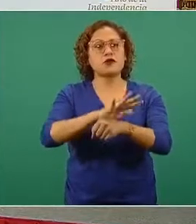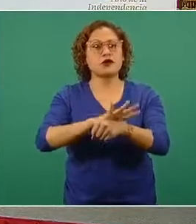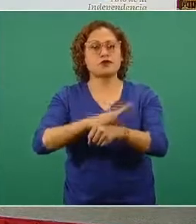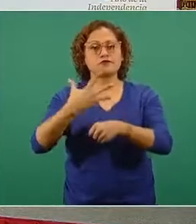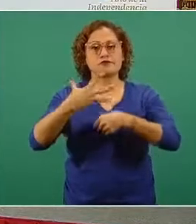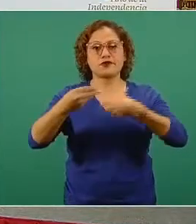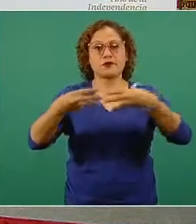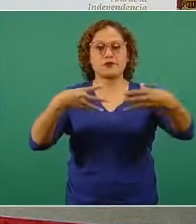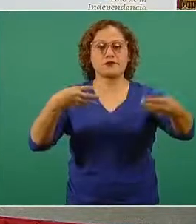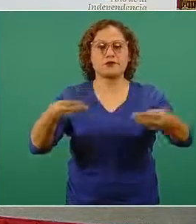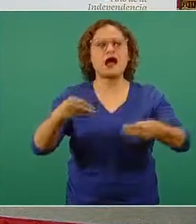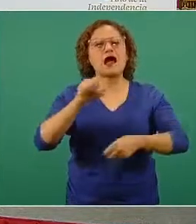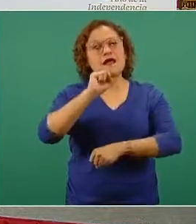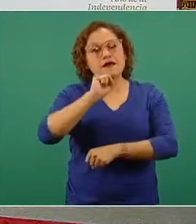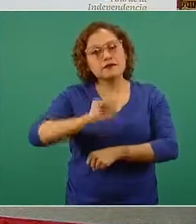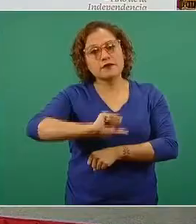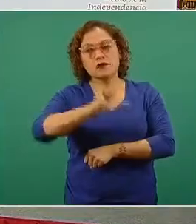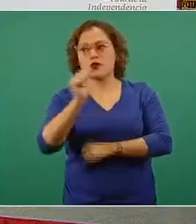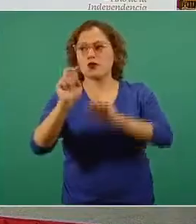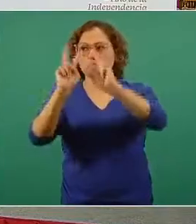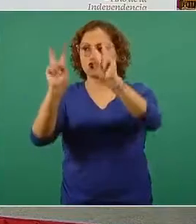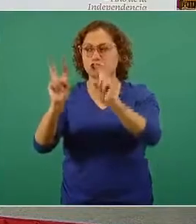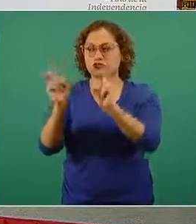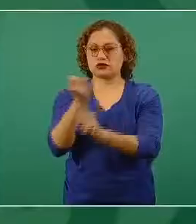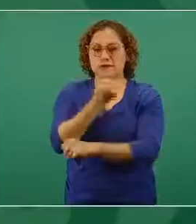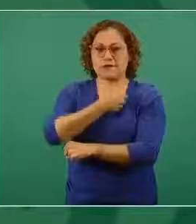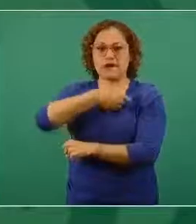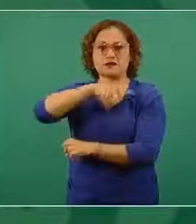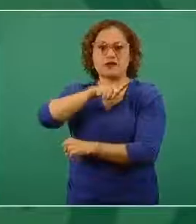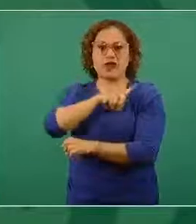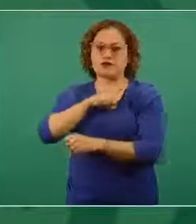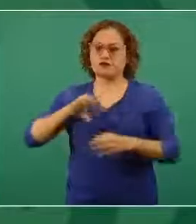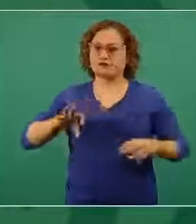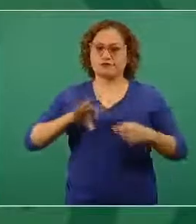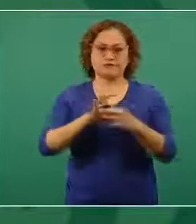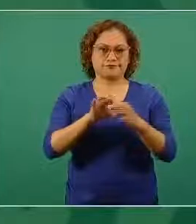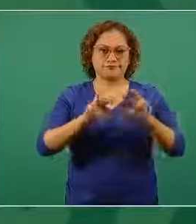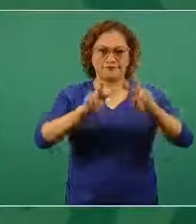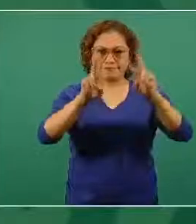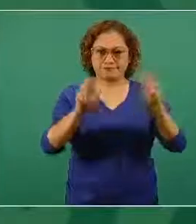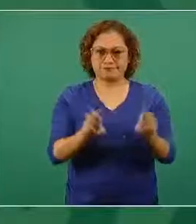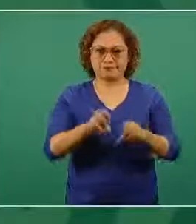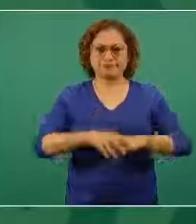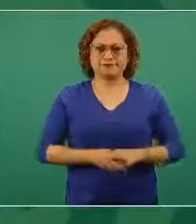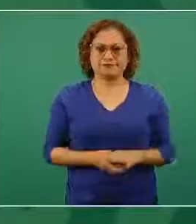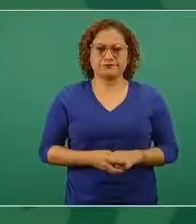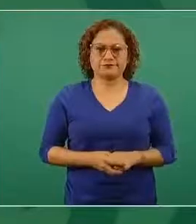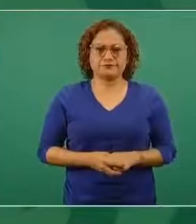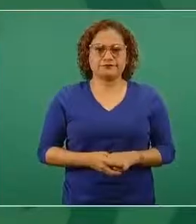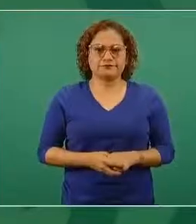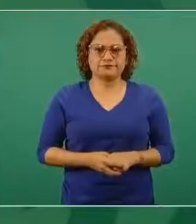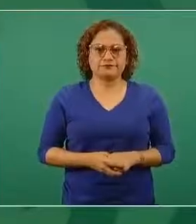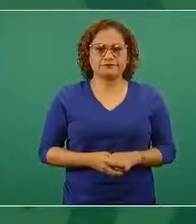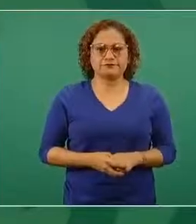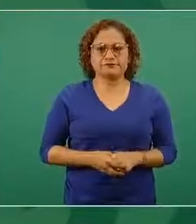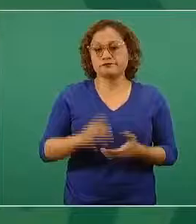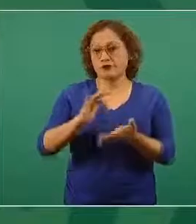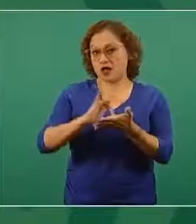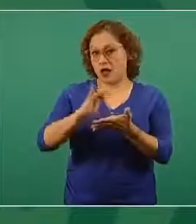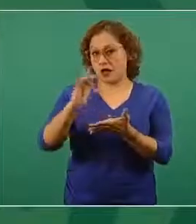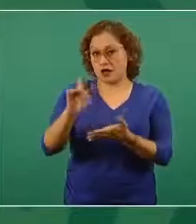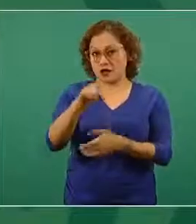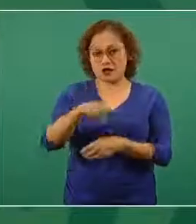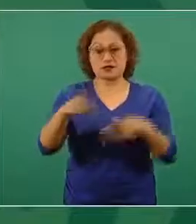pública referente a la epidemia y el comportamiento en nuestro país. Agradecemos a los medios de